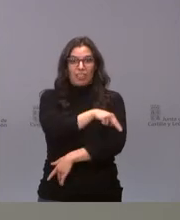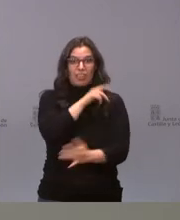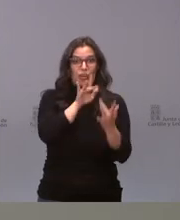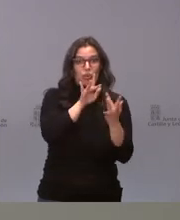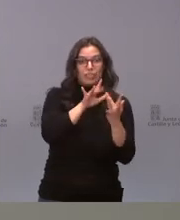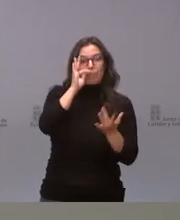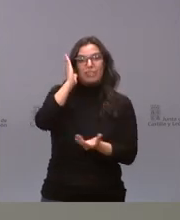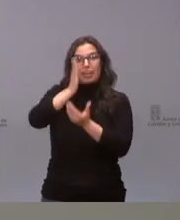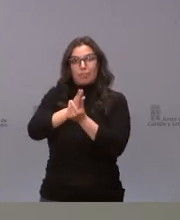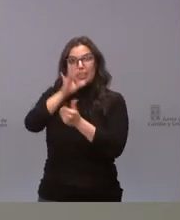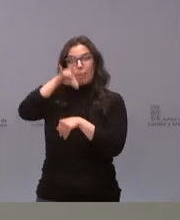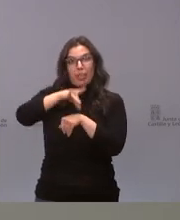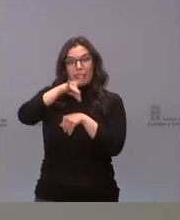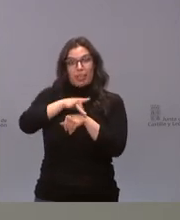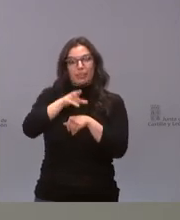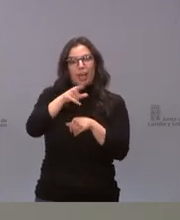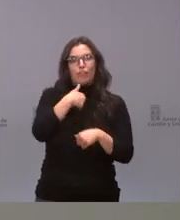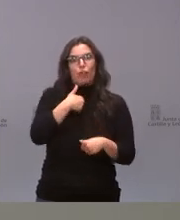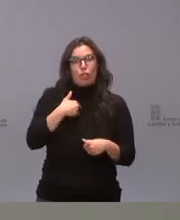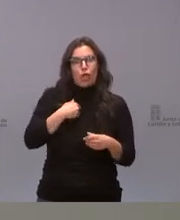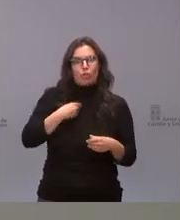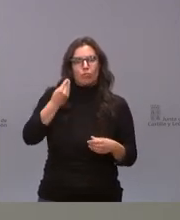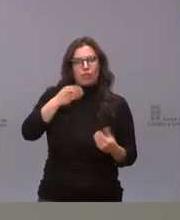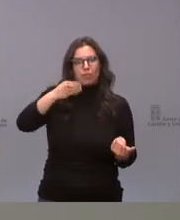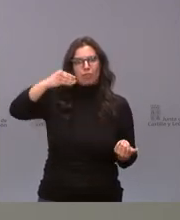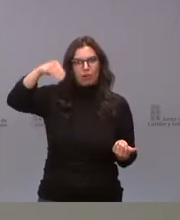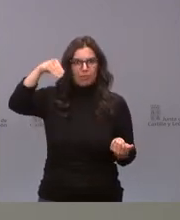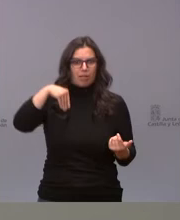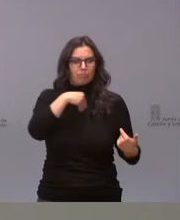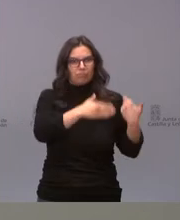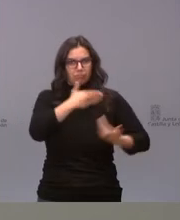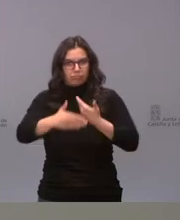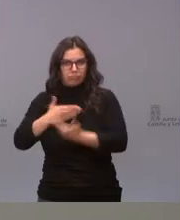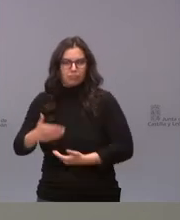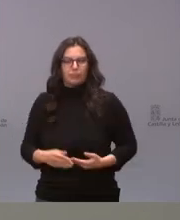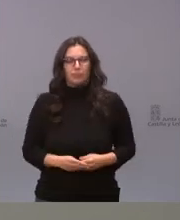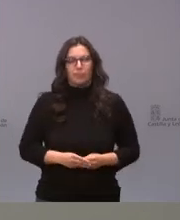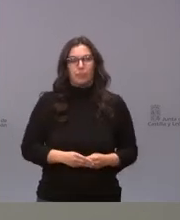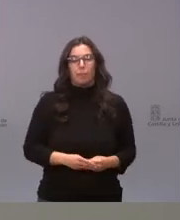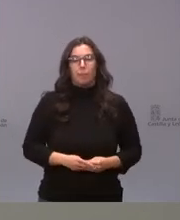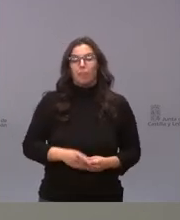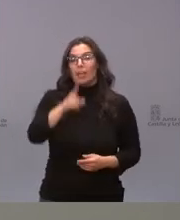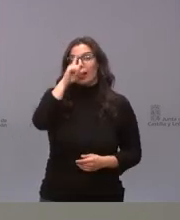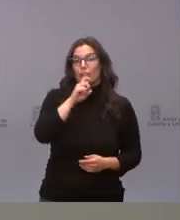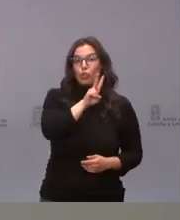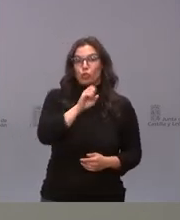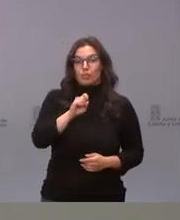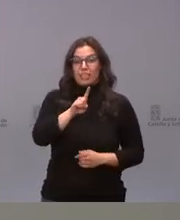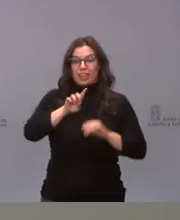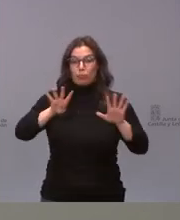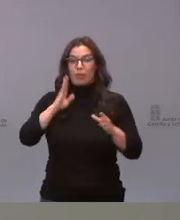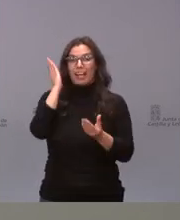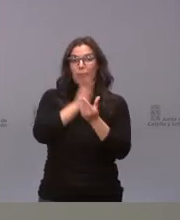paciente han ido aumentando sus funcionalidades con el paso del tiempo. En el año 2019, la carpeta del